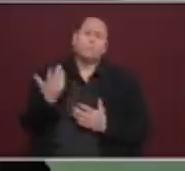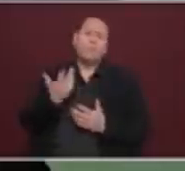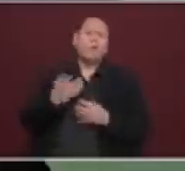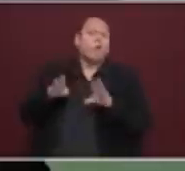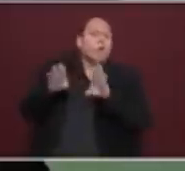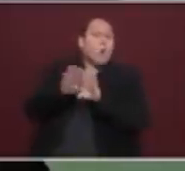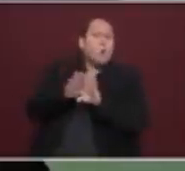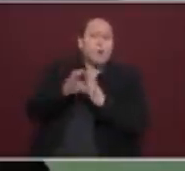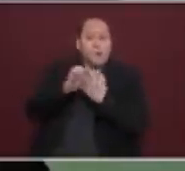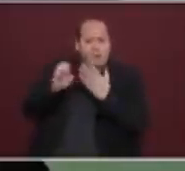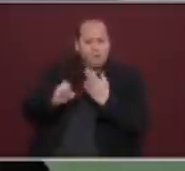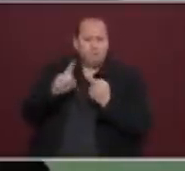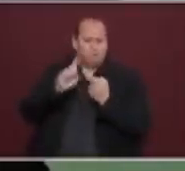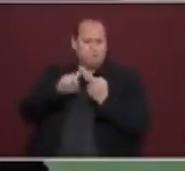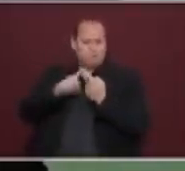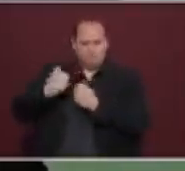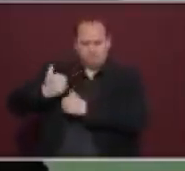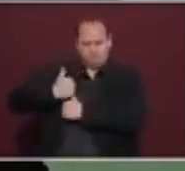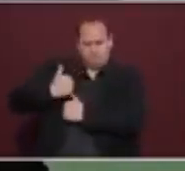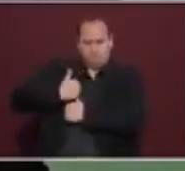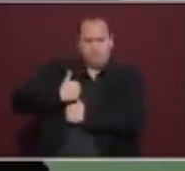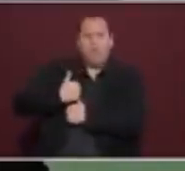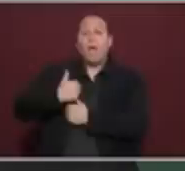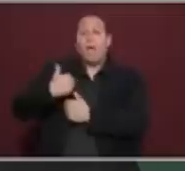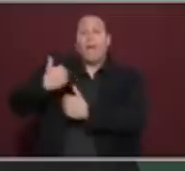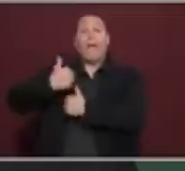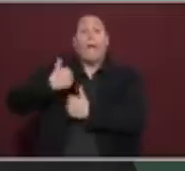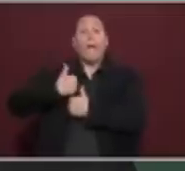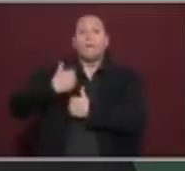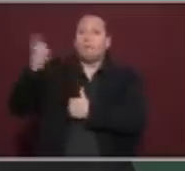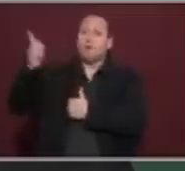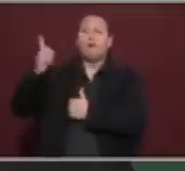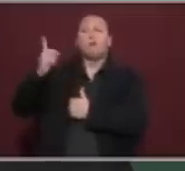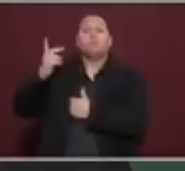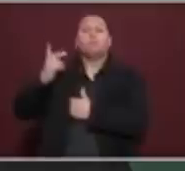el ejército la marina la policía federal